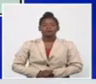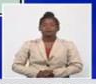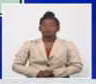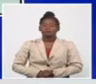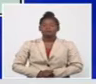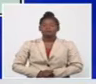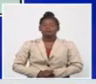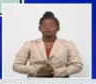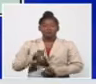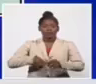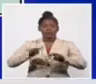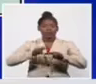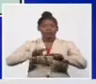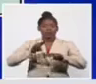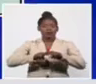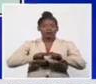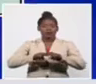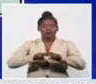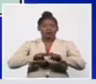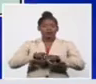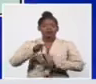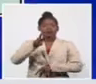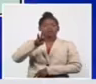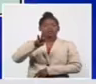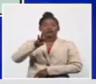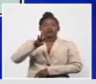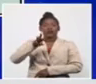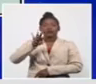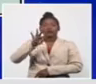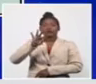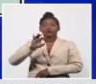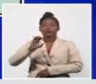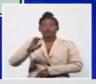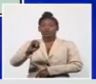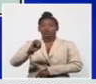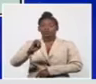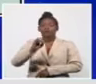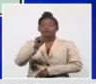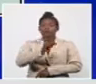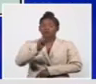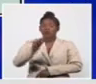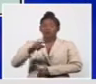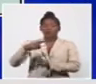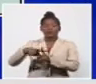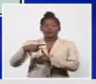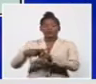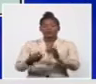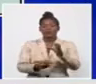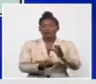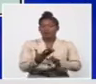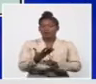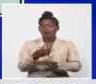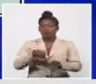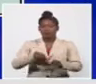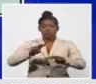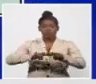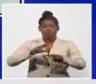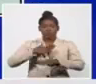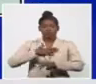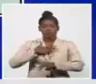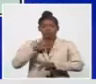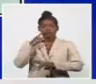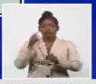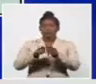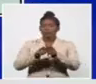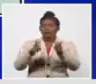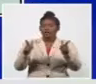se diagnostican 380 pacientes autóctonos, la cifra más elevada de